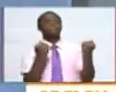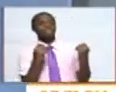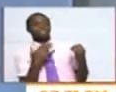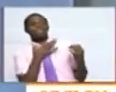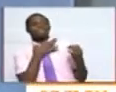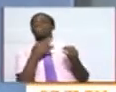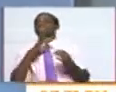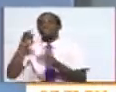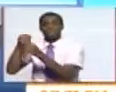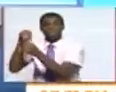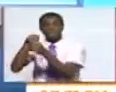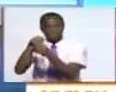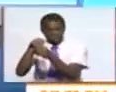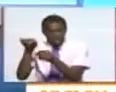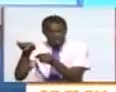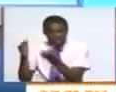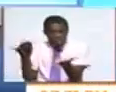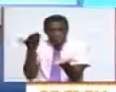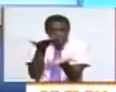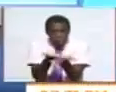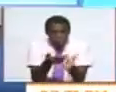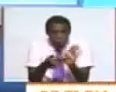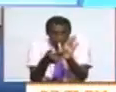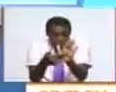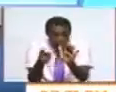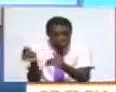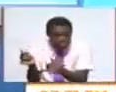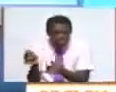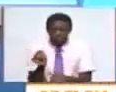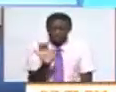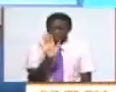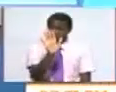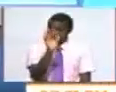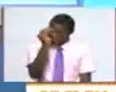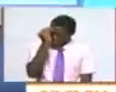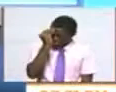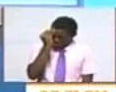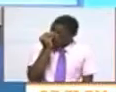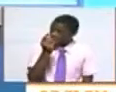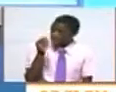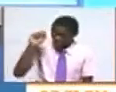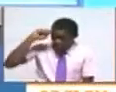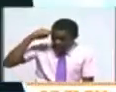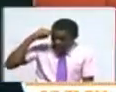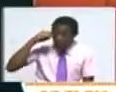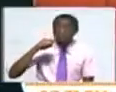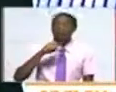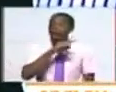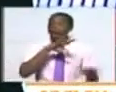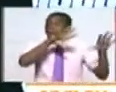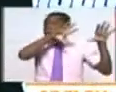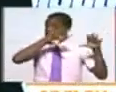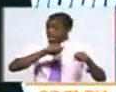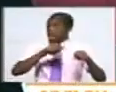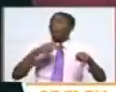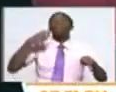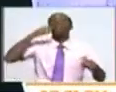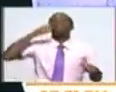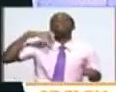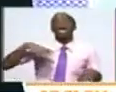Pero no nos olvidemos, para que aquí haya una intervención humanitaria, claro está.